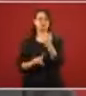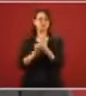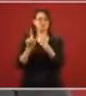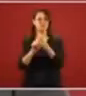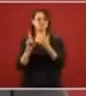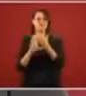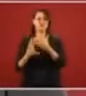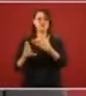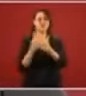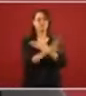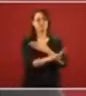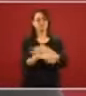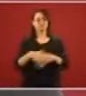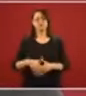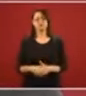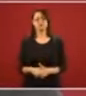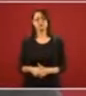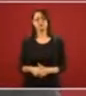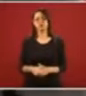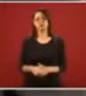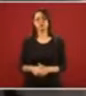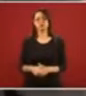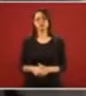lo más